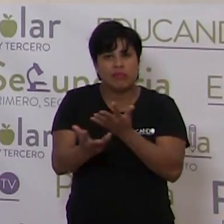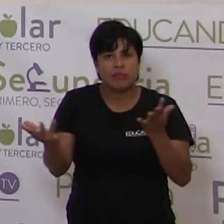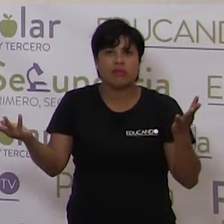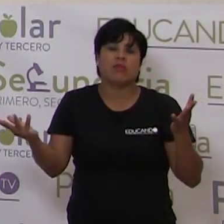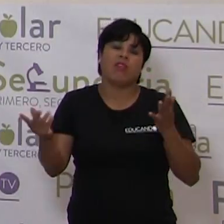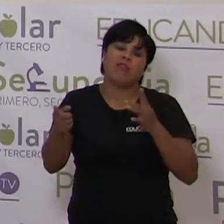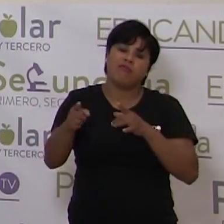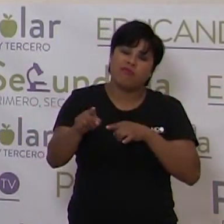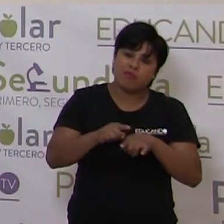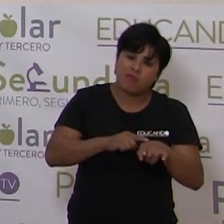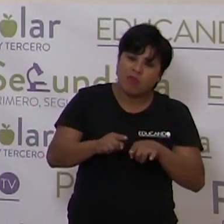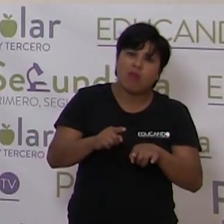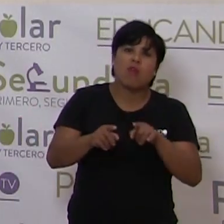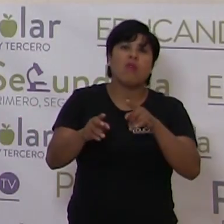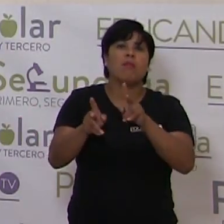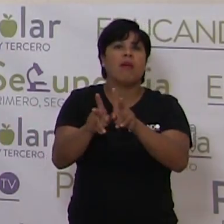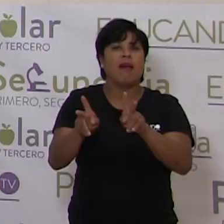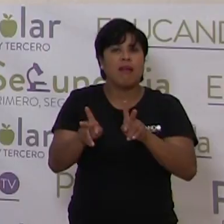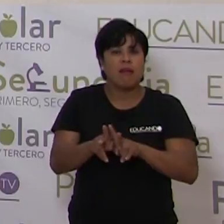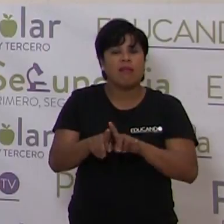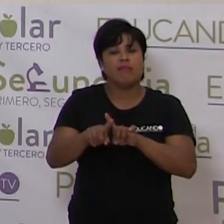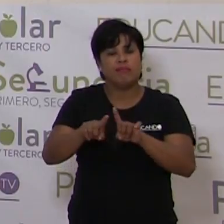cancha de fútbol, donde se